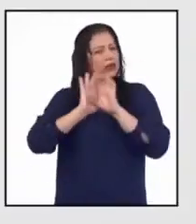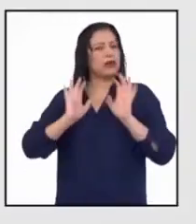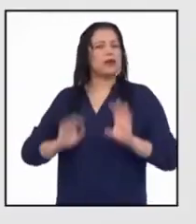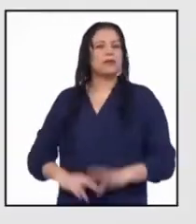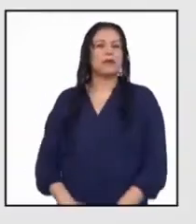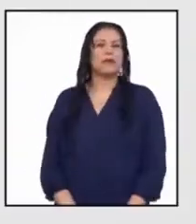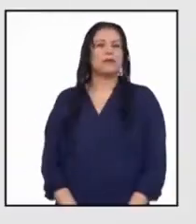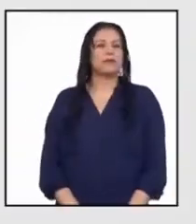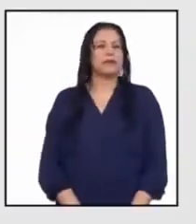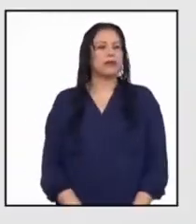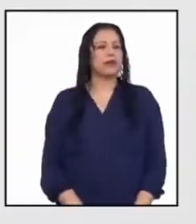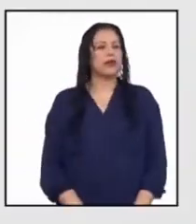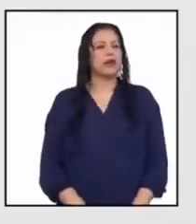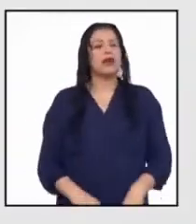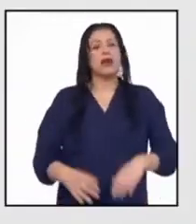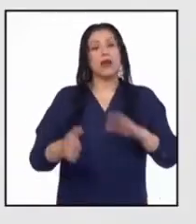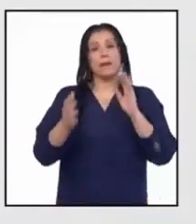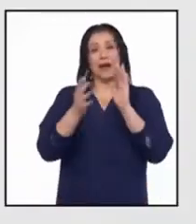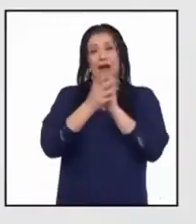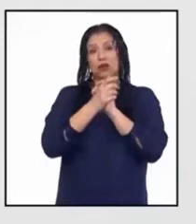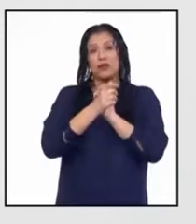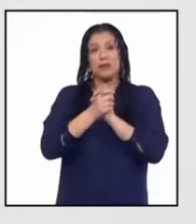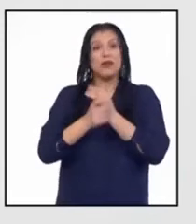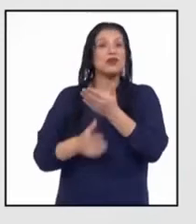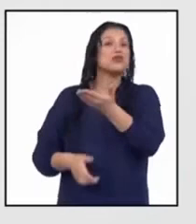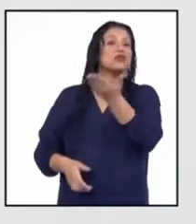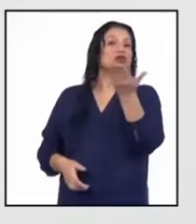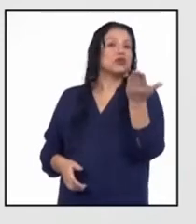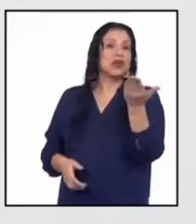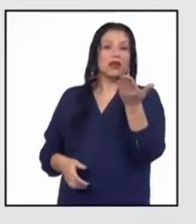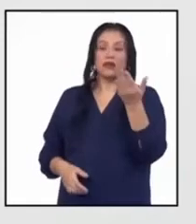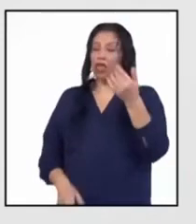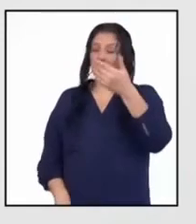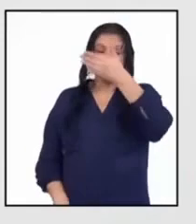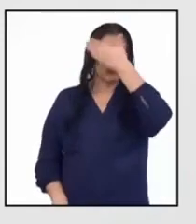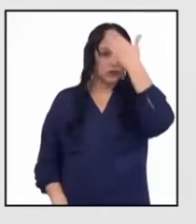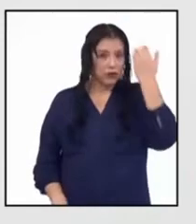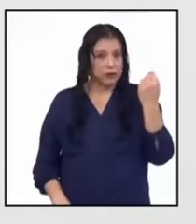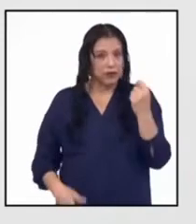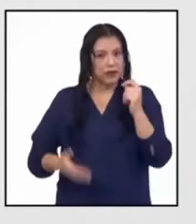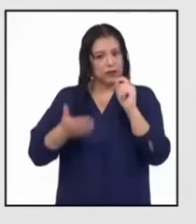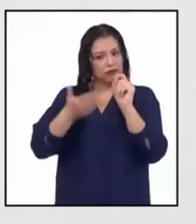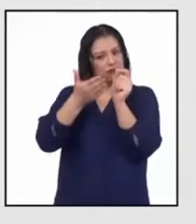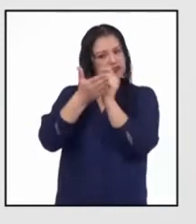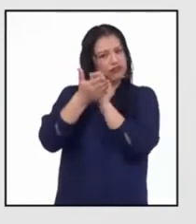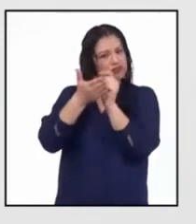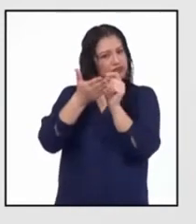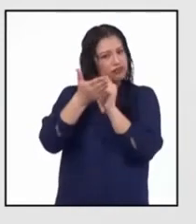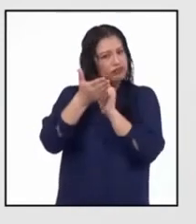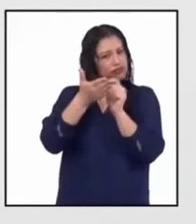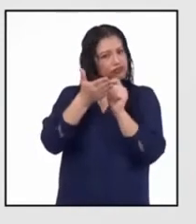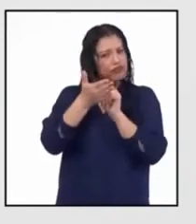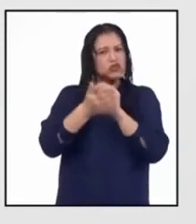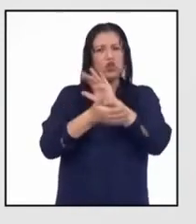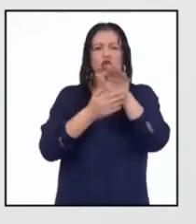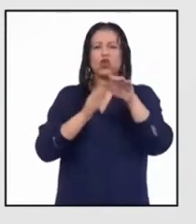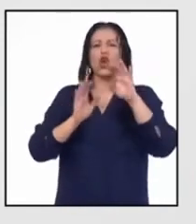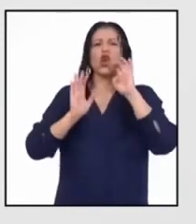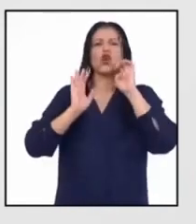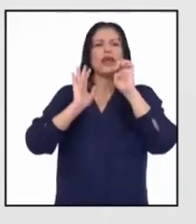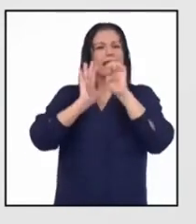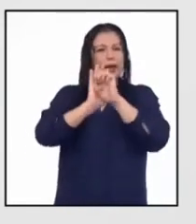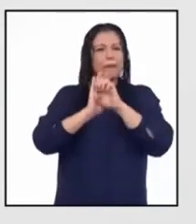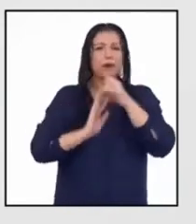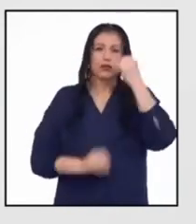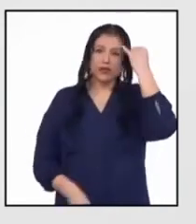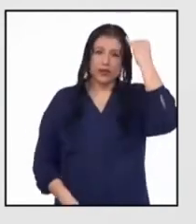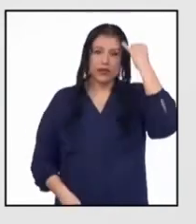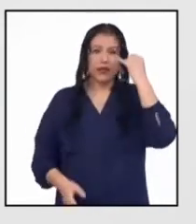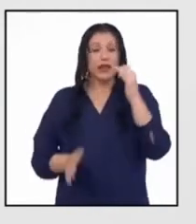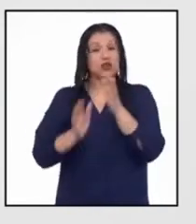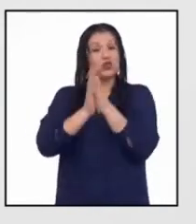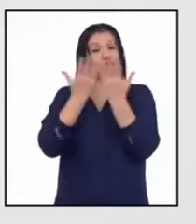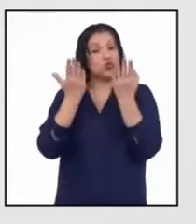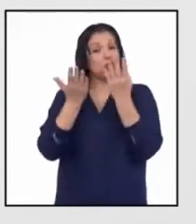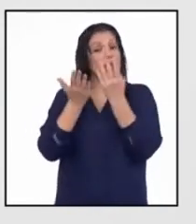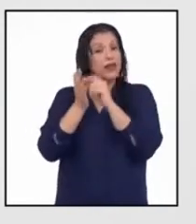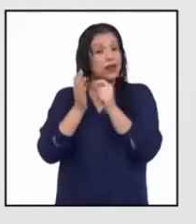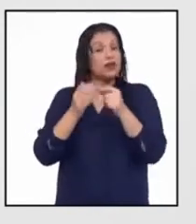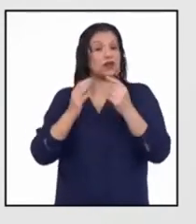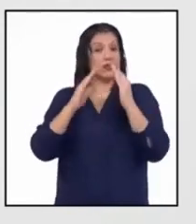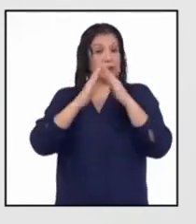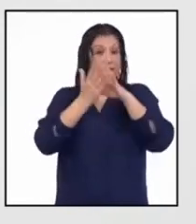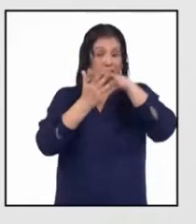Y para nuestros amigos en sus hogares, no olviden anotar todos sus ejemplos e ideas en sus